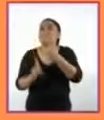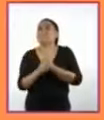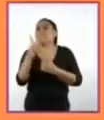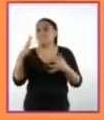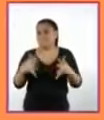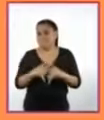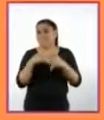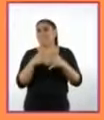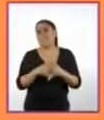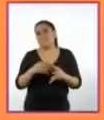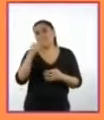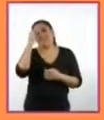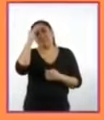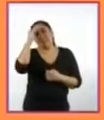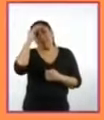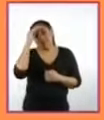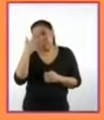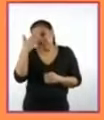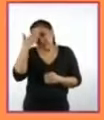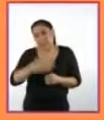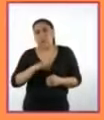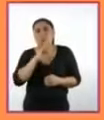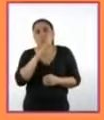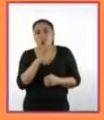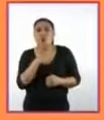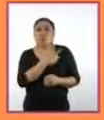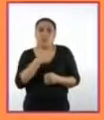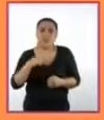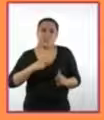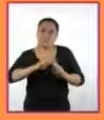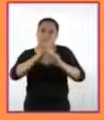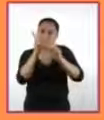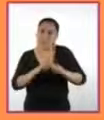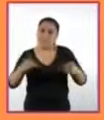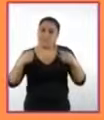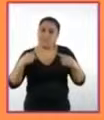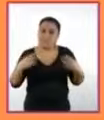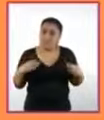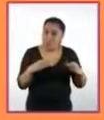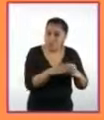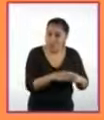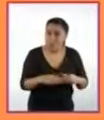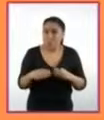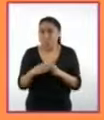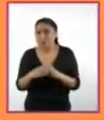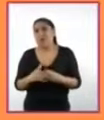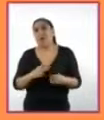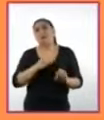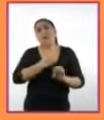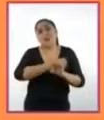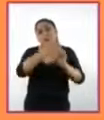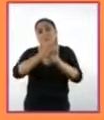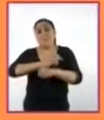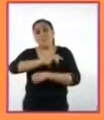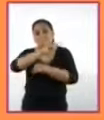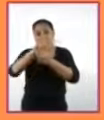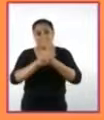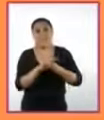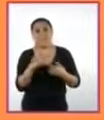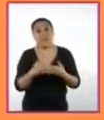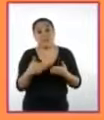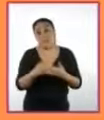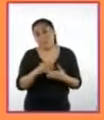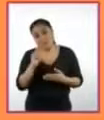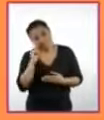Aunque sabemos es mejor promover una cultura de paz entre las personas, comunidades, estados y países.